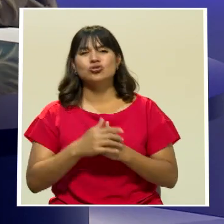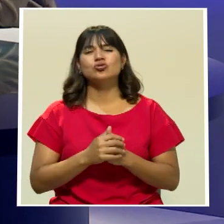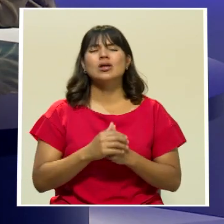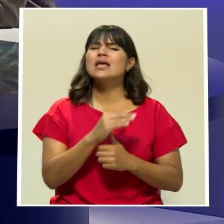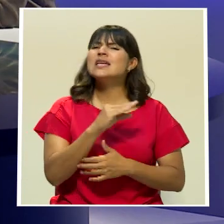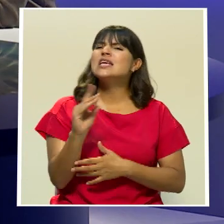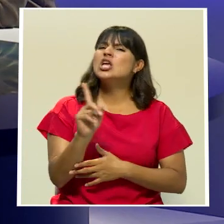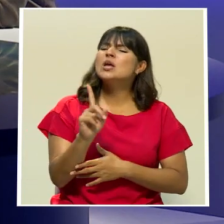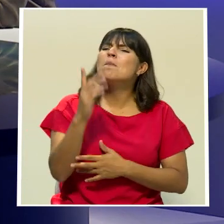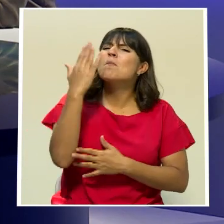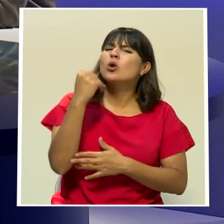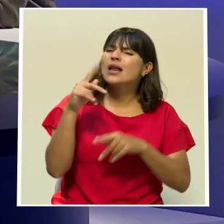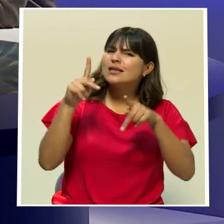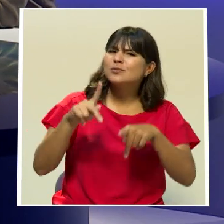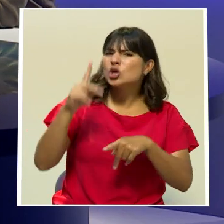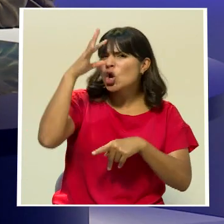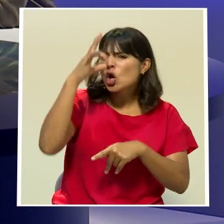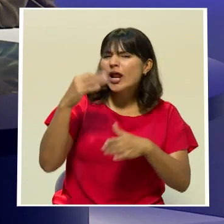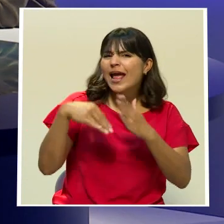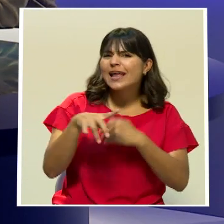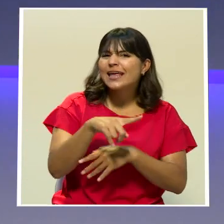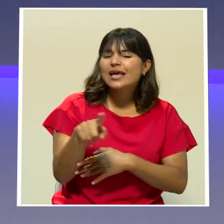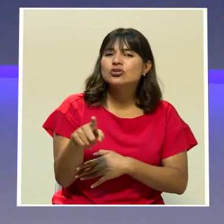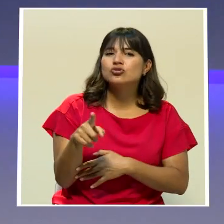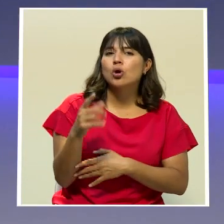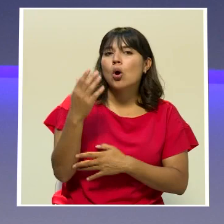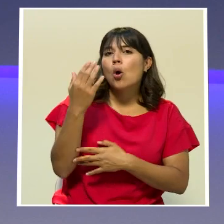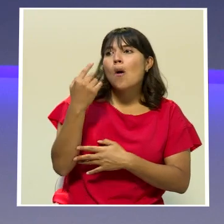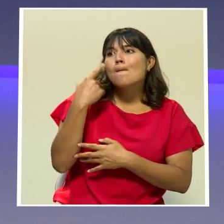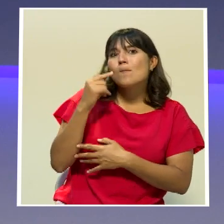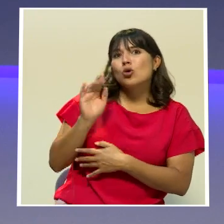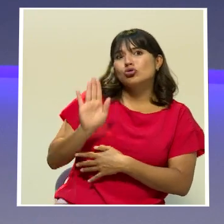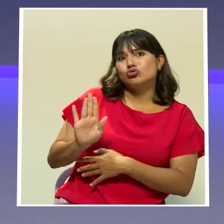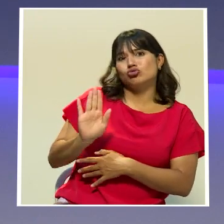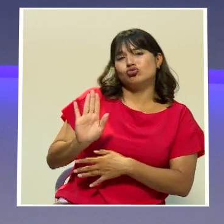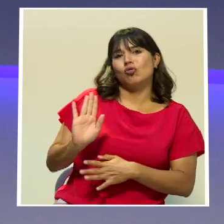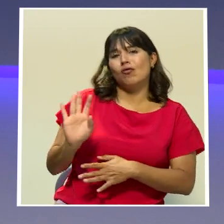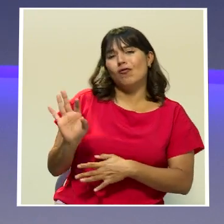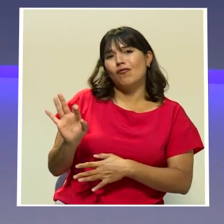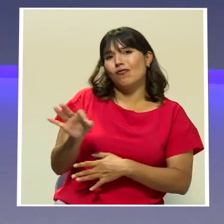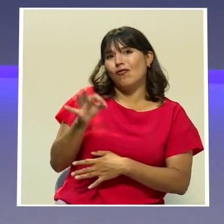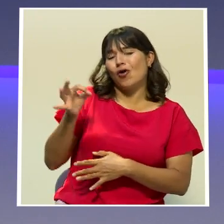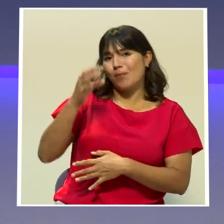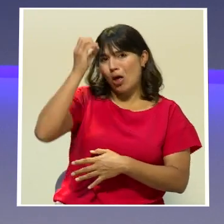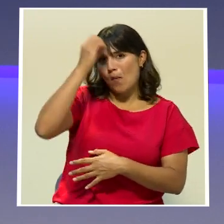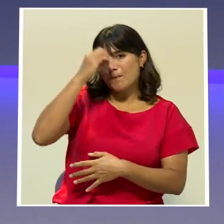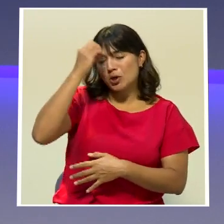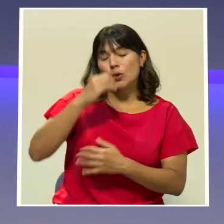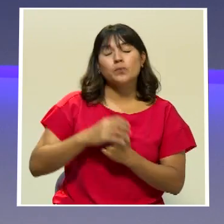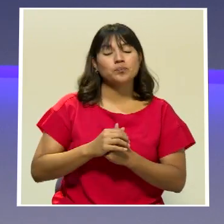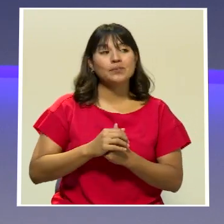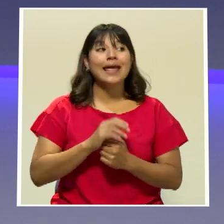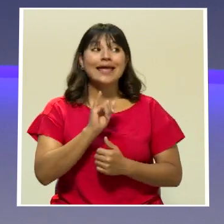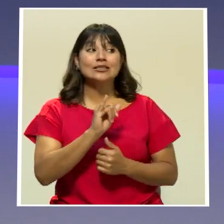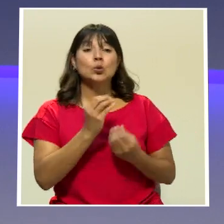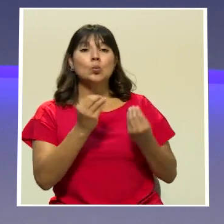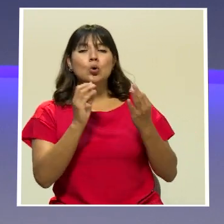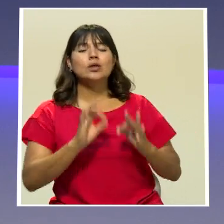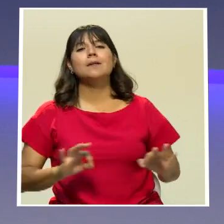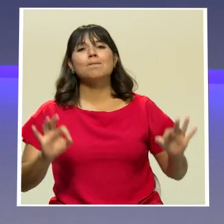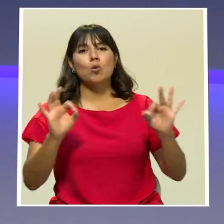lo ha barrido. Justamente eso que decís me parece fundamental. Y pensaba, voy a cometer